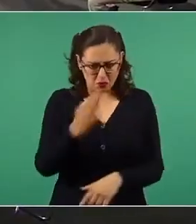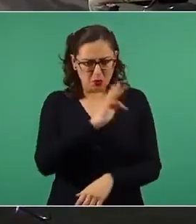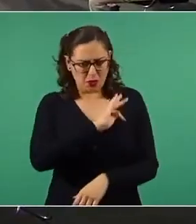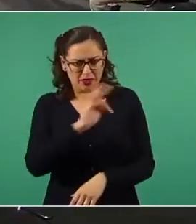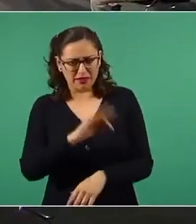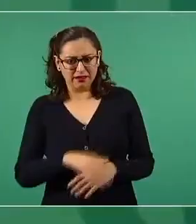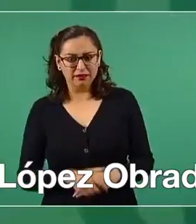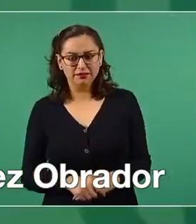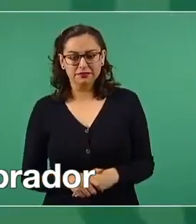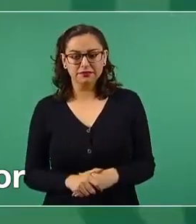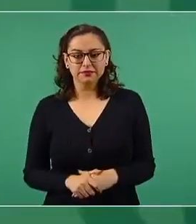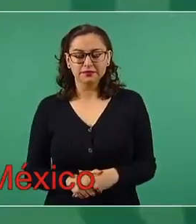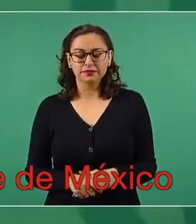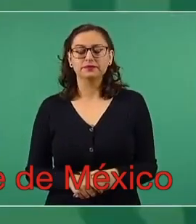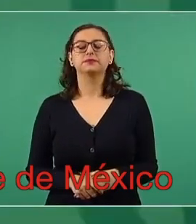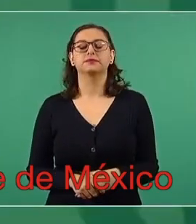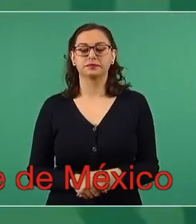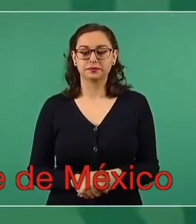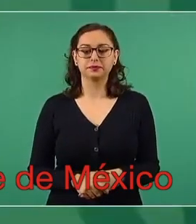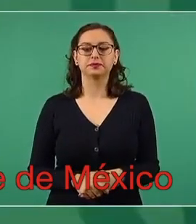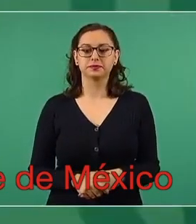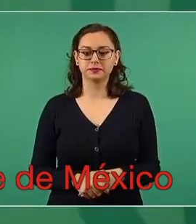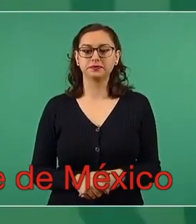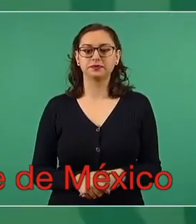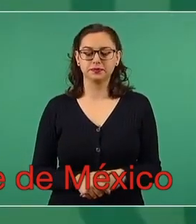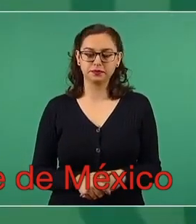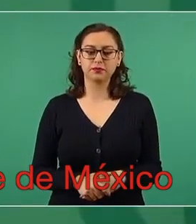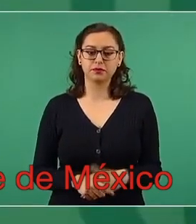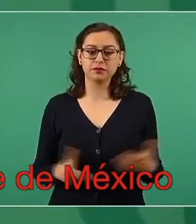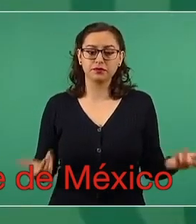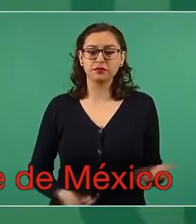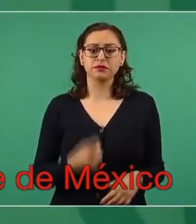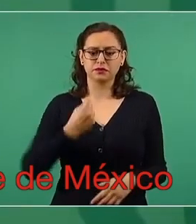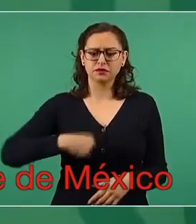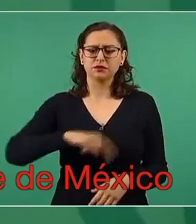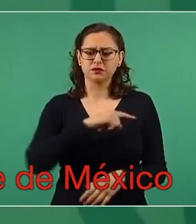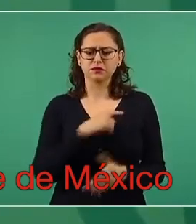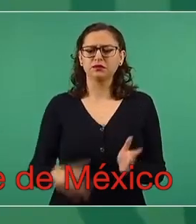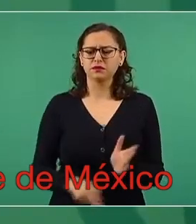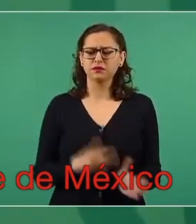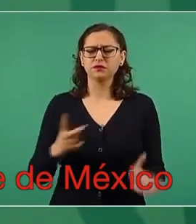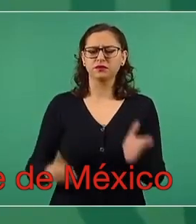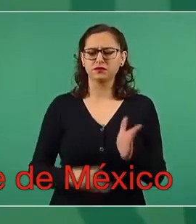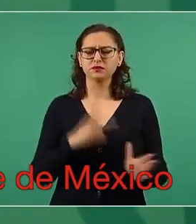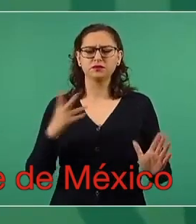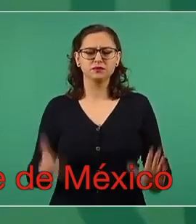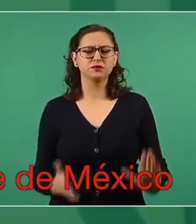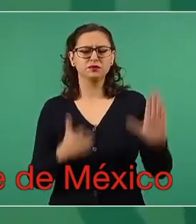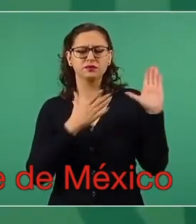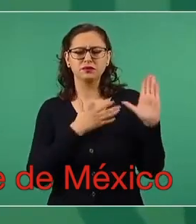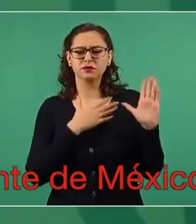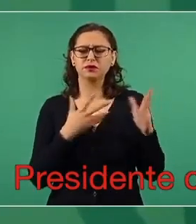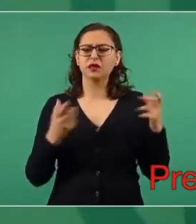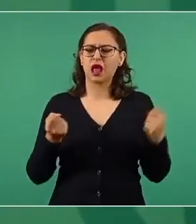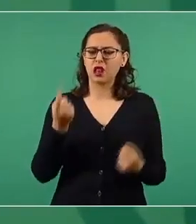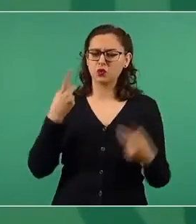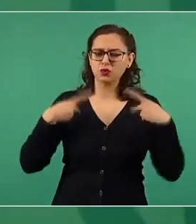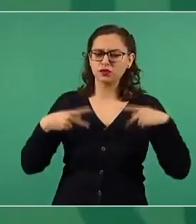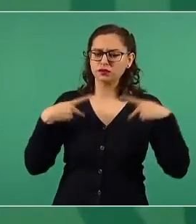incluso hay compromisos que hemos hecho con familiares de